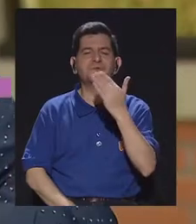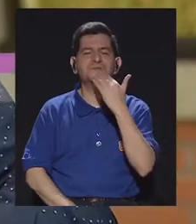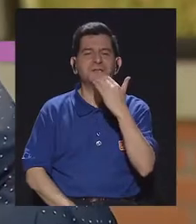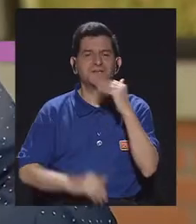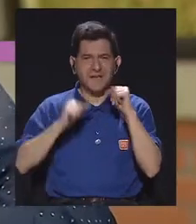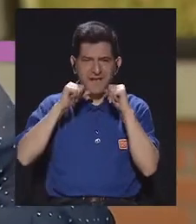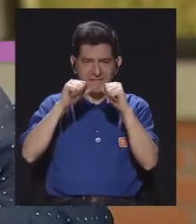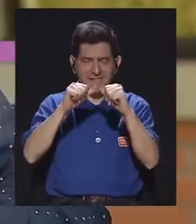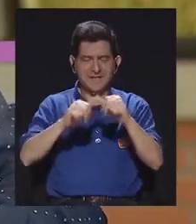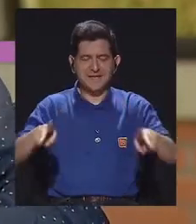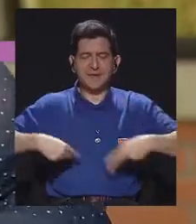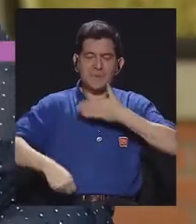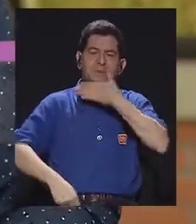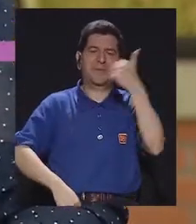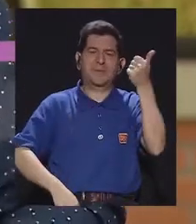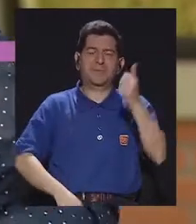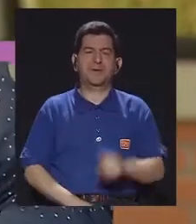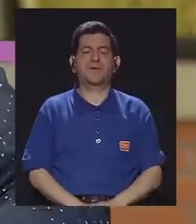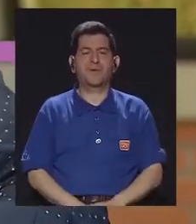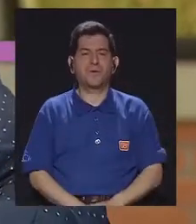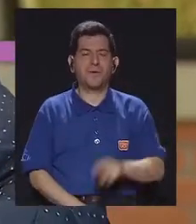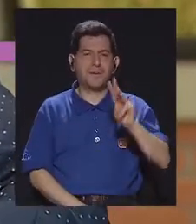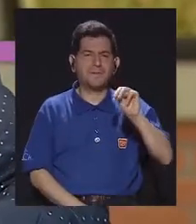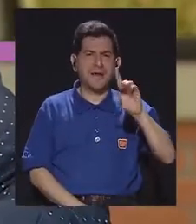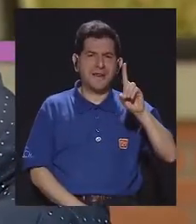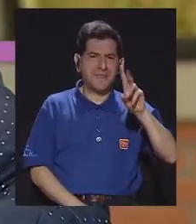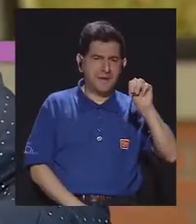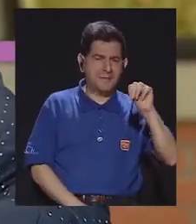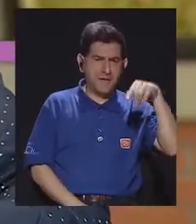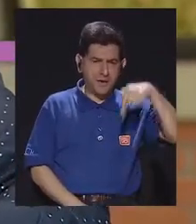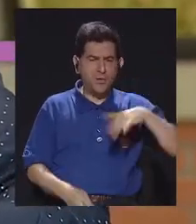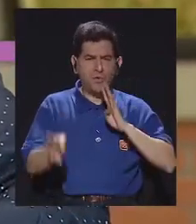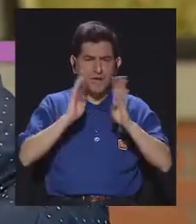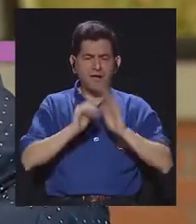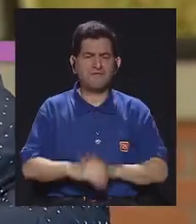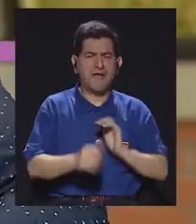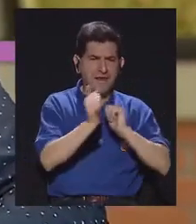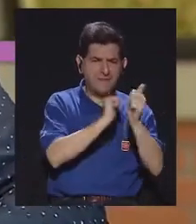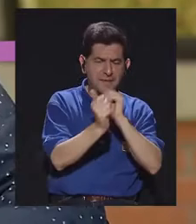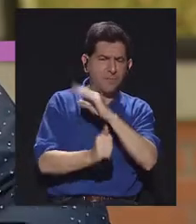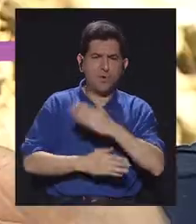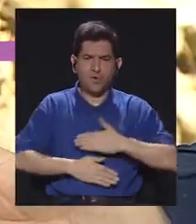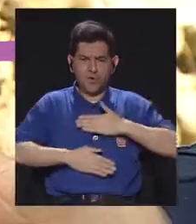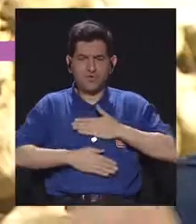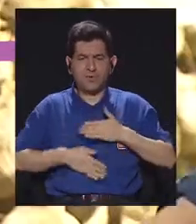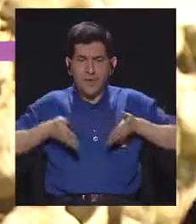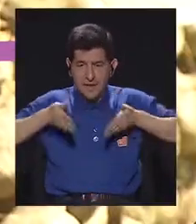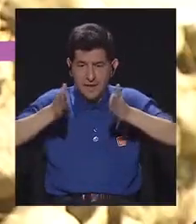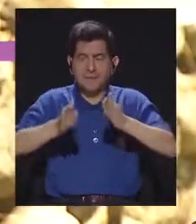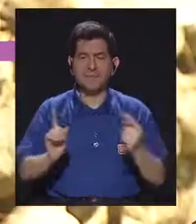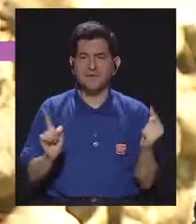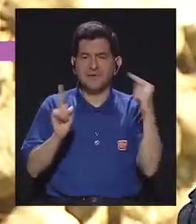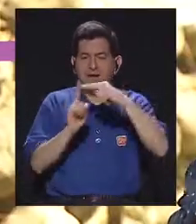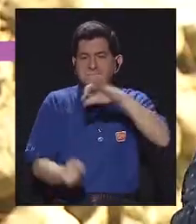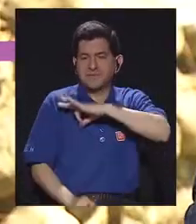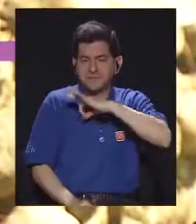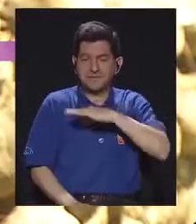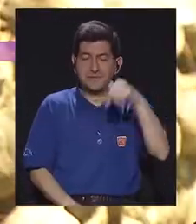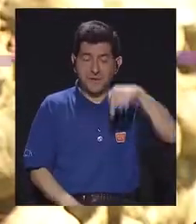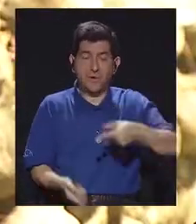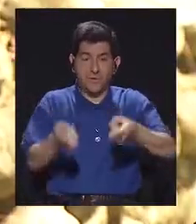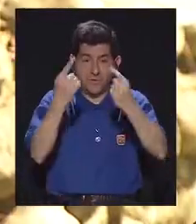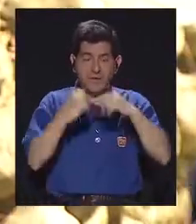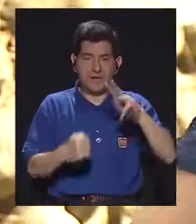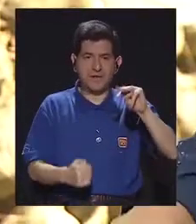Gracias por continuar con Vivir Mejor, María del Mar. Hoy conversando sobre el deporte y la recreación, una ruta de bienestar. Así es, y para ello contamos